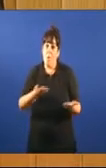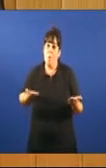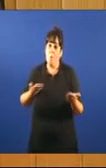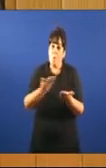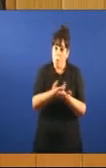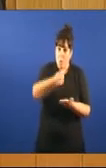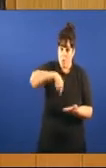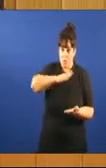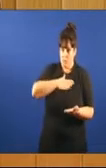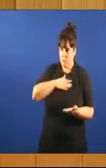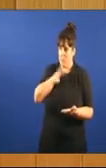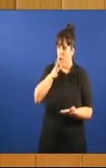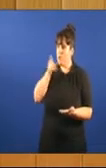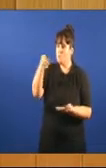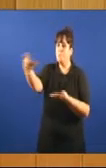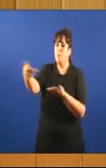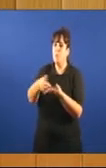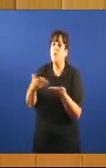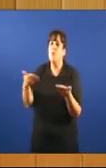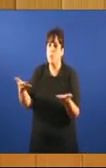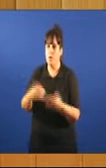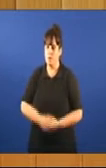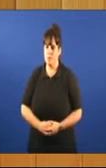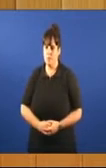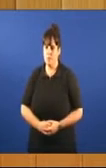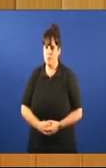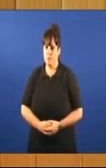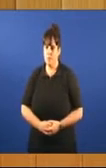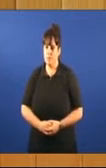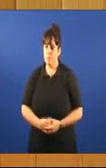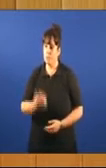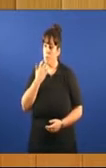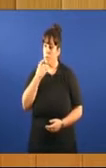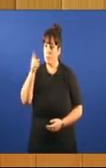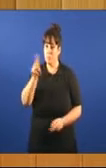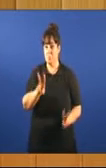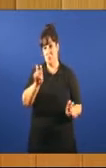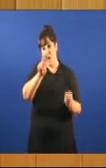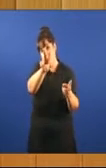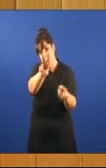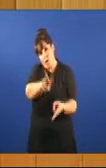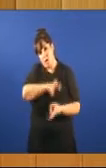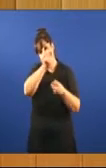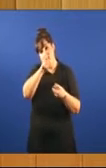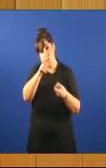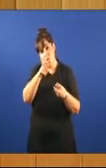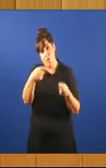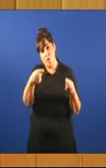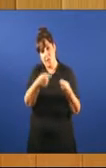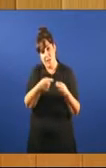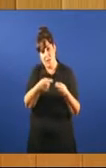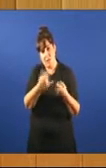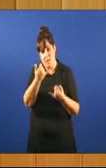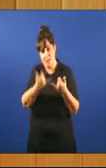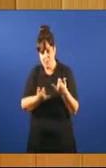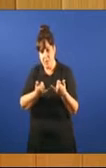Feijóo? Vai reclamar, por poñer un exemplo, que o imposto de sociedades se incorpore á nosa cesta de